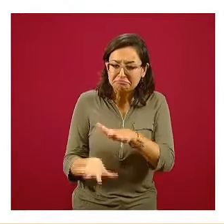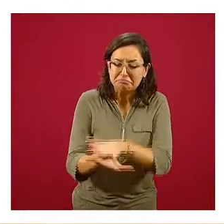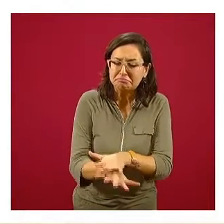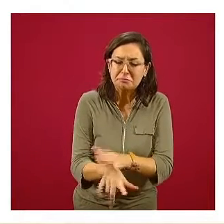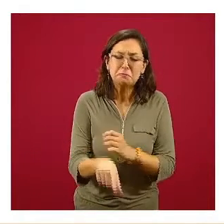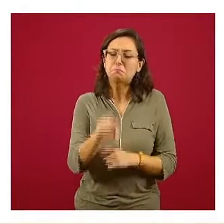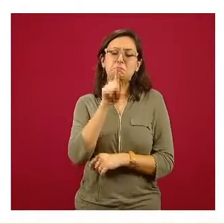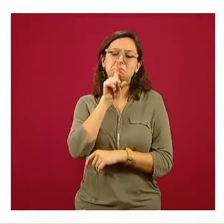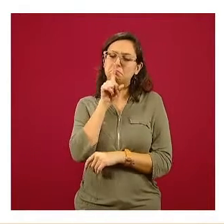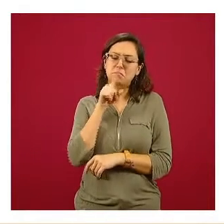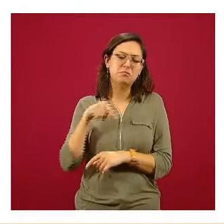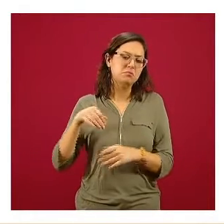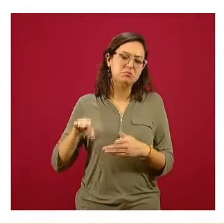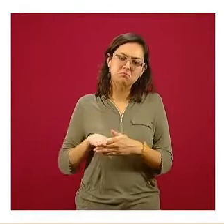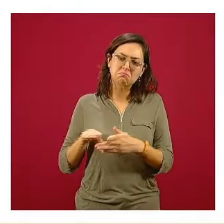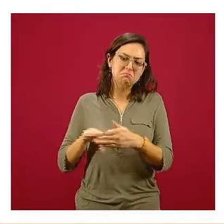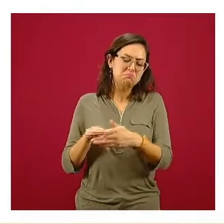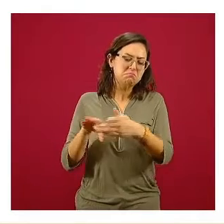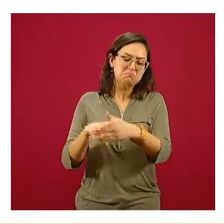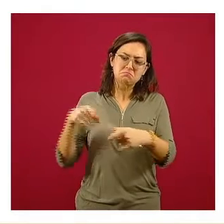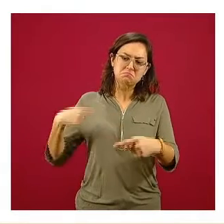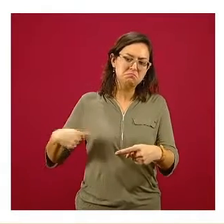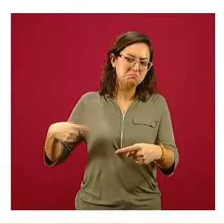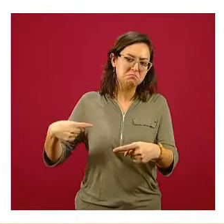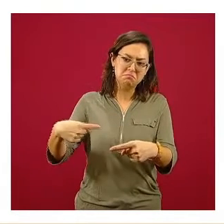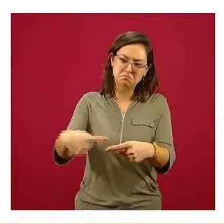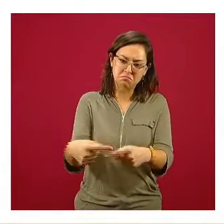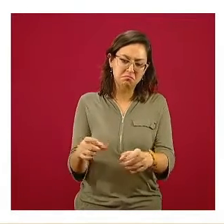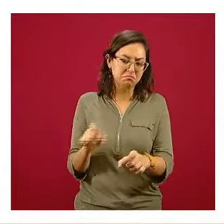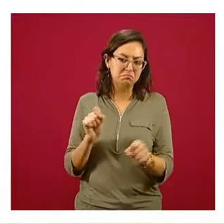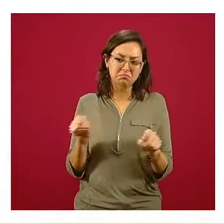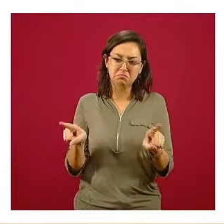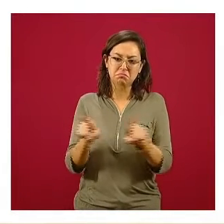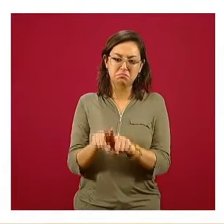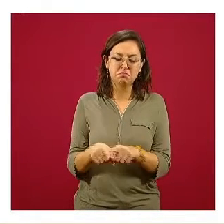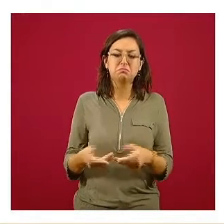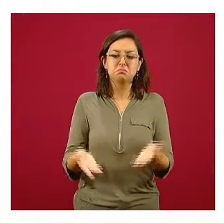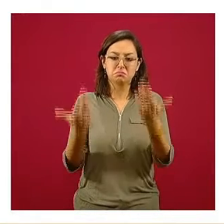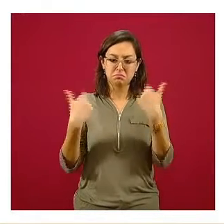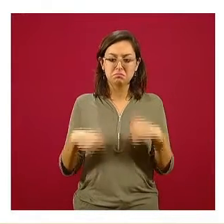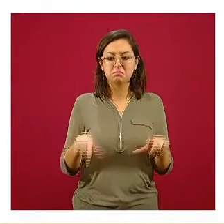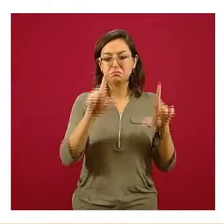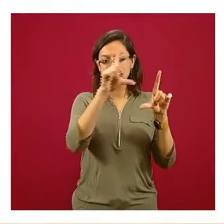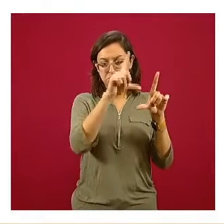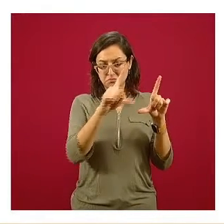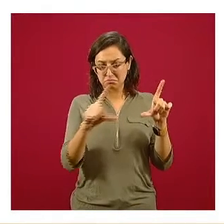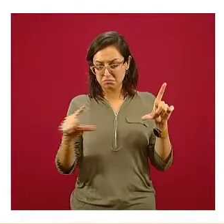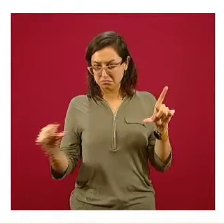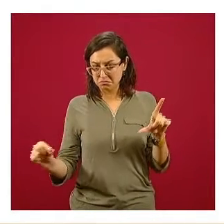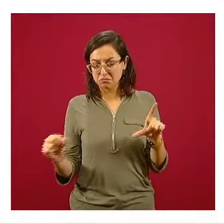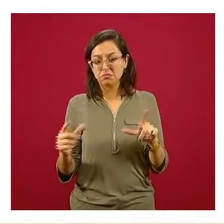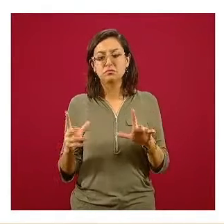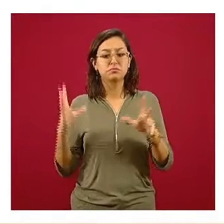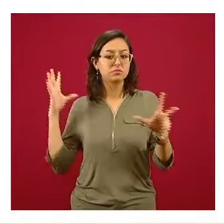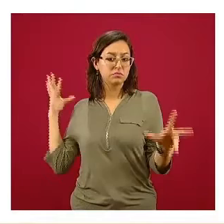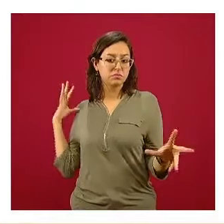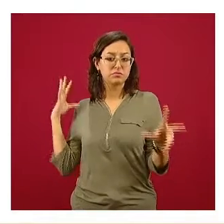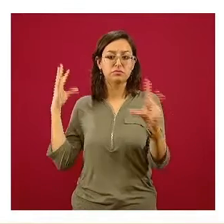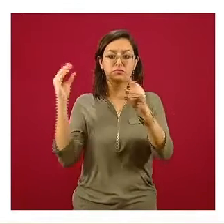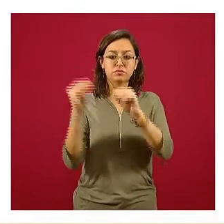mayor a 14 días. La siguiente, lo vemos en la gráfica de barras, los casos